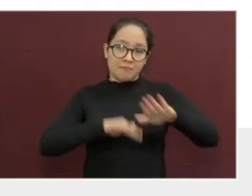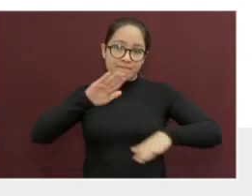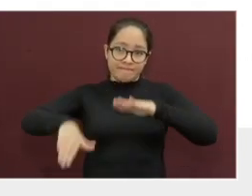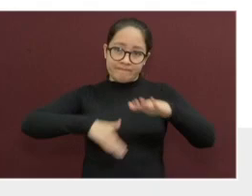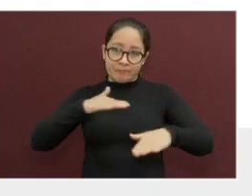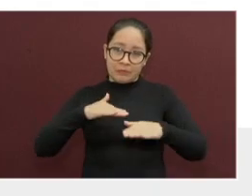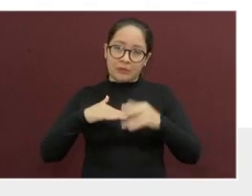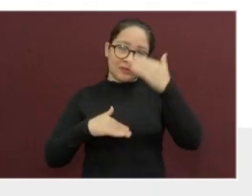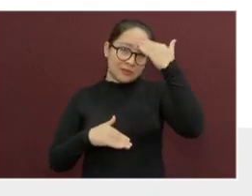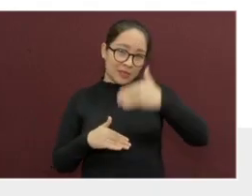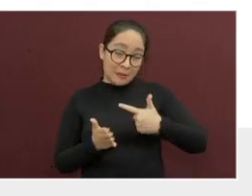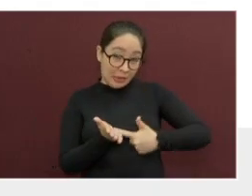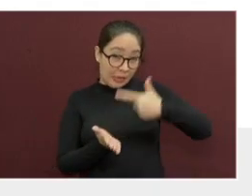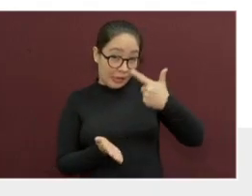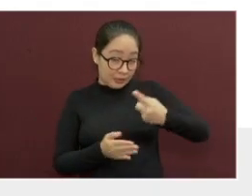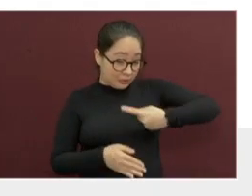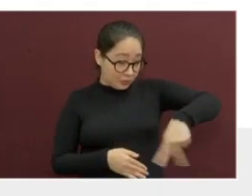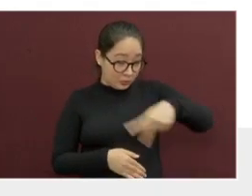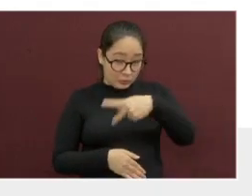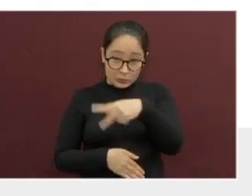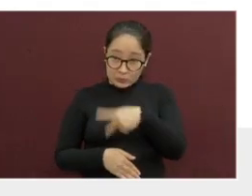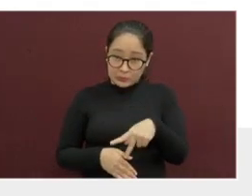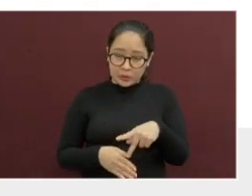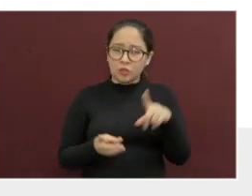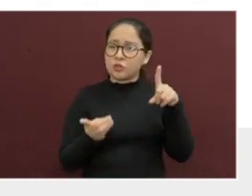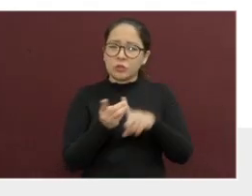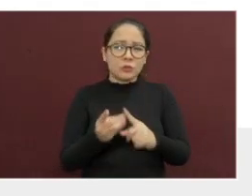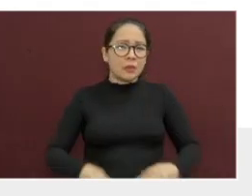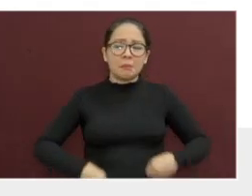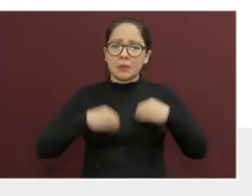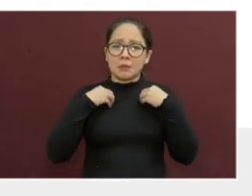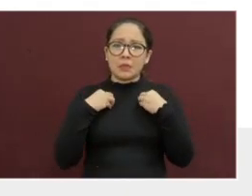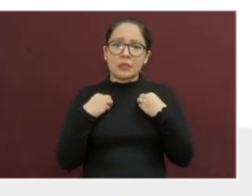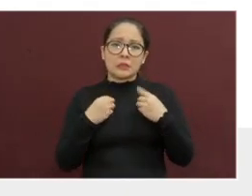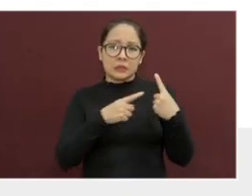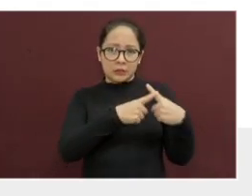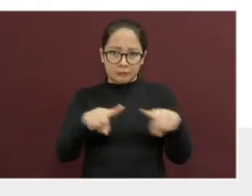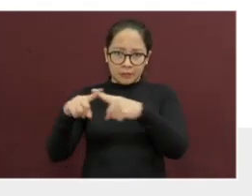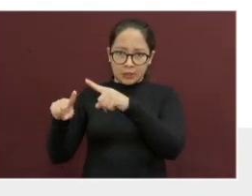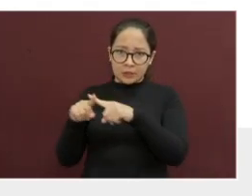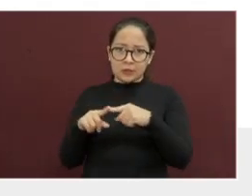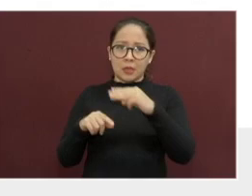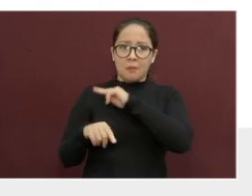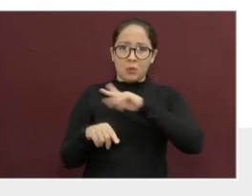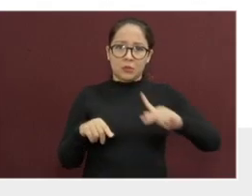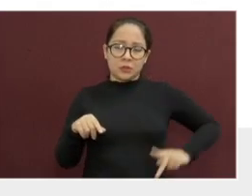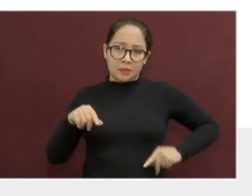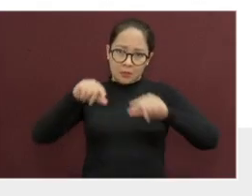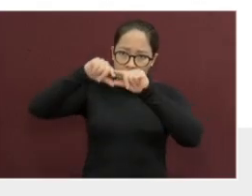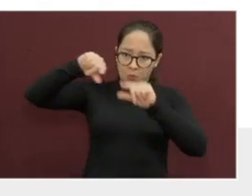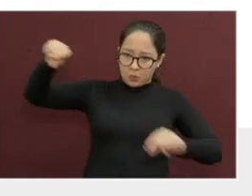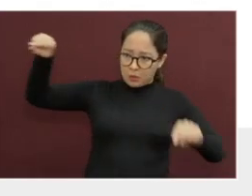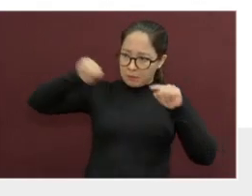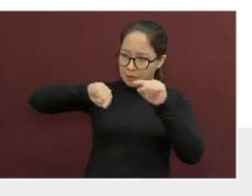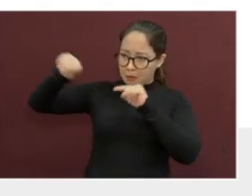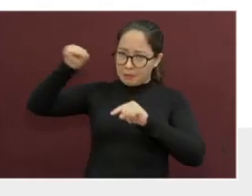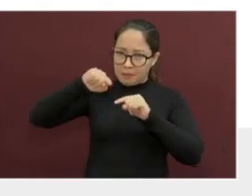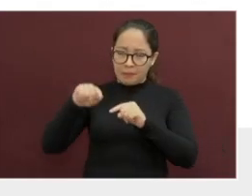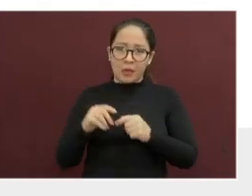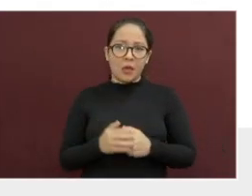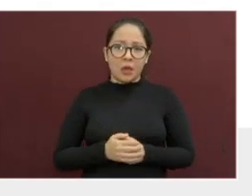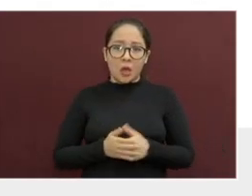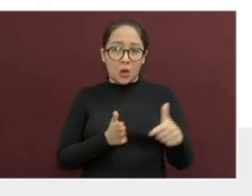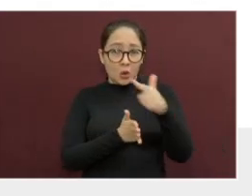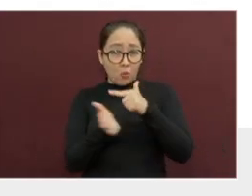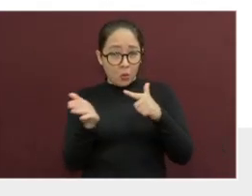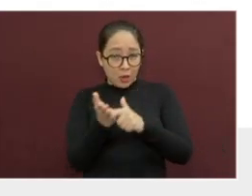de las complicaciones más severas residentes de diferentes municipios del estado siendo los lugares donde